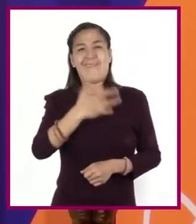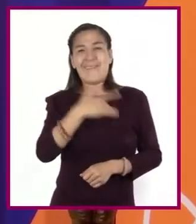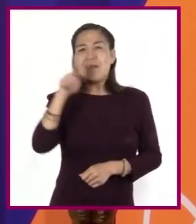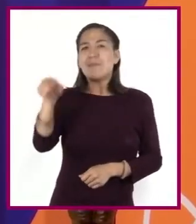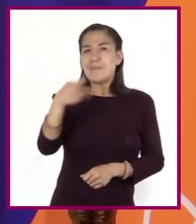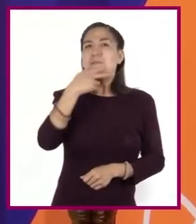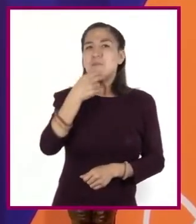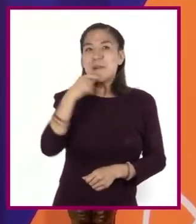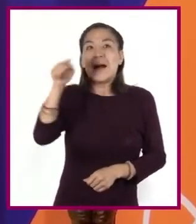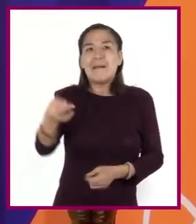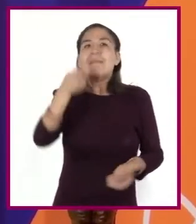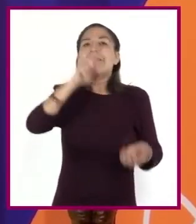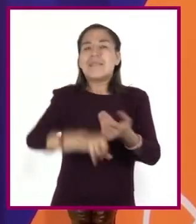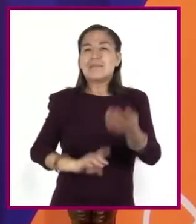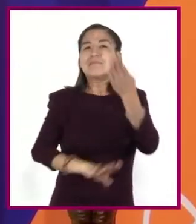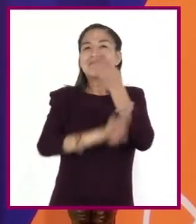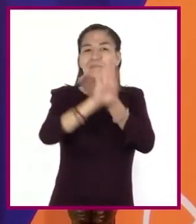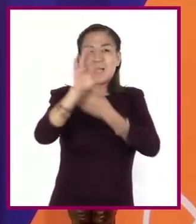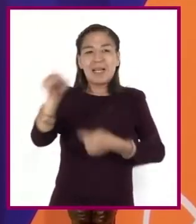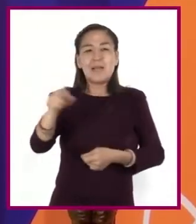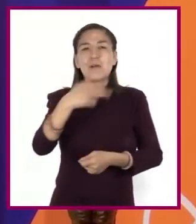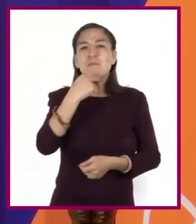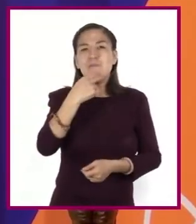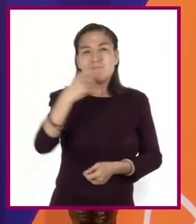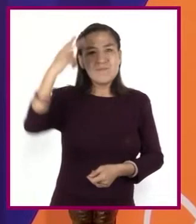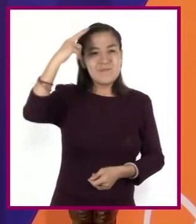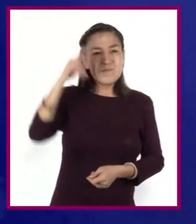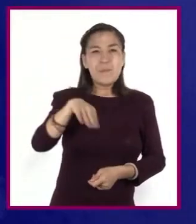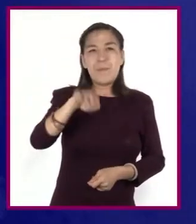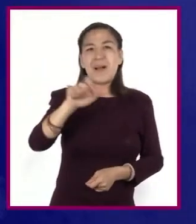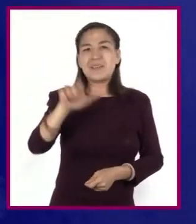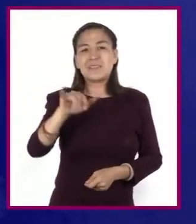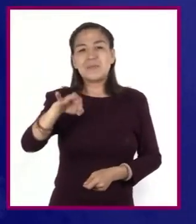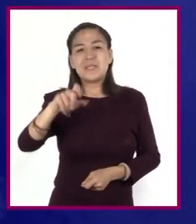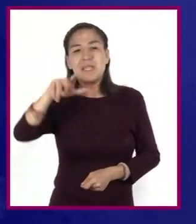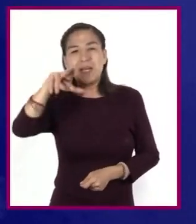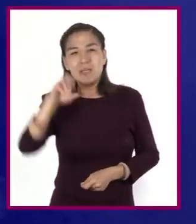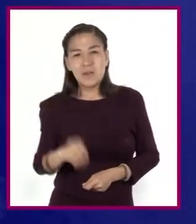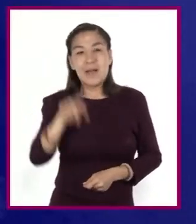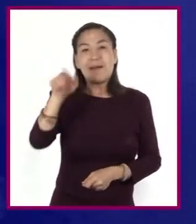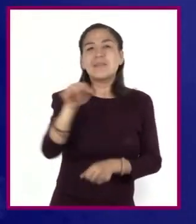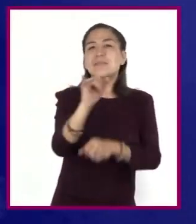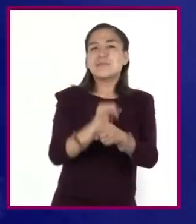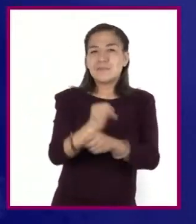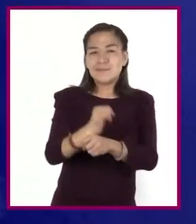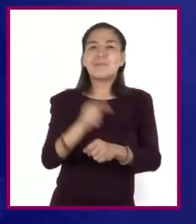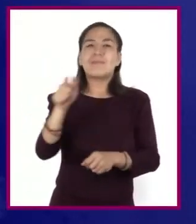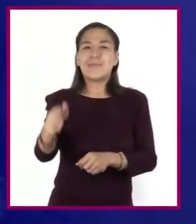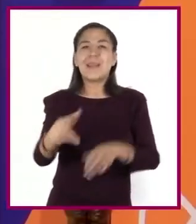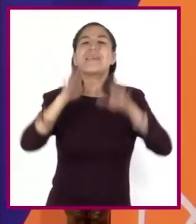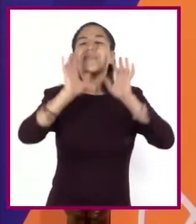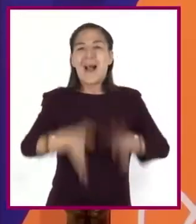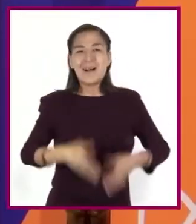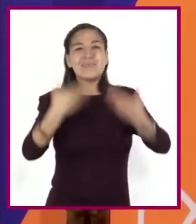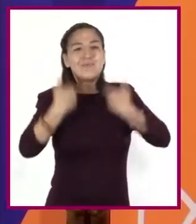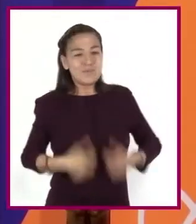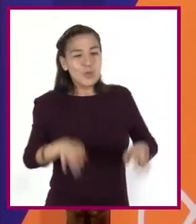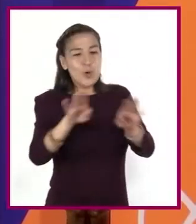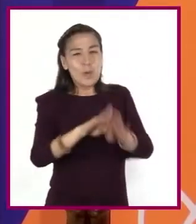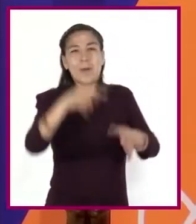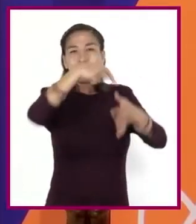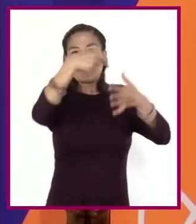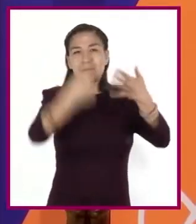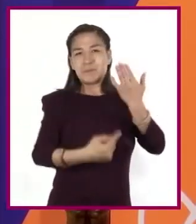hombre era el fantasma del emperador Maximiliano de Habsburgo. Esta exploración, profesor, ya nos dio los elementos